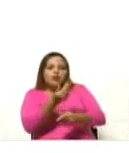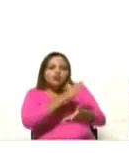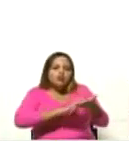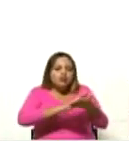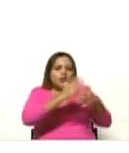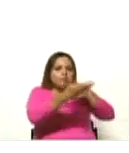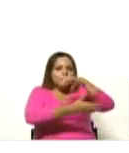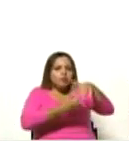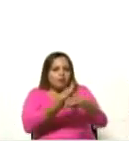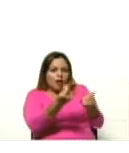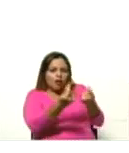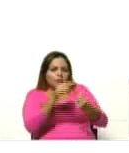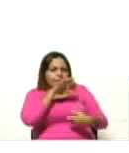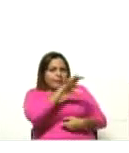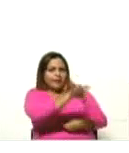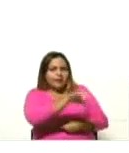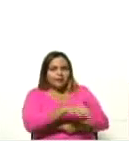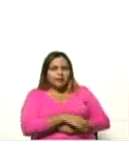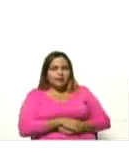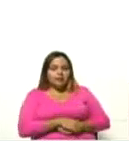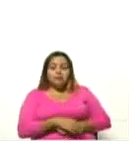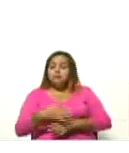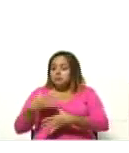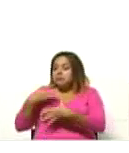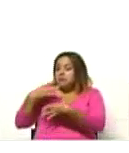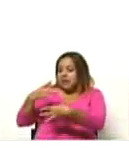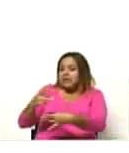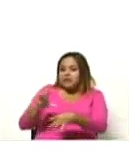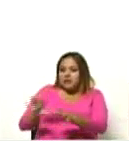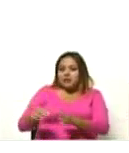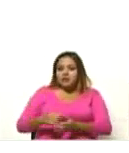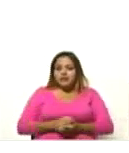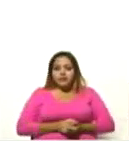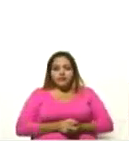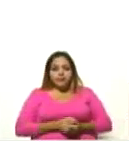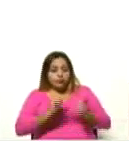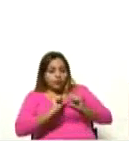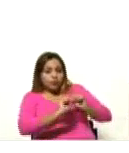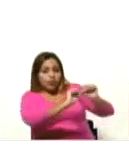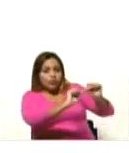económicos del país. Interesante. Y contra